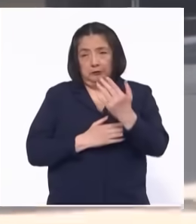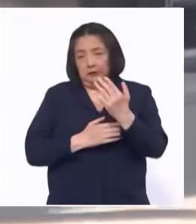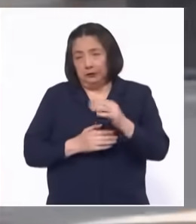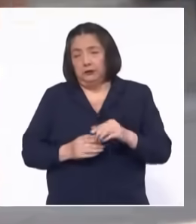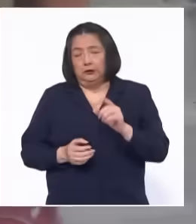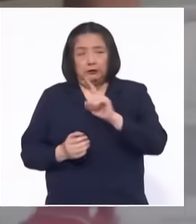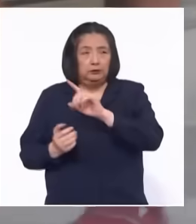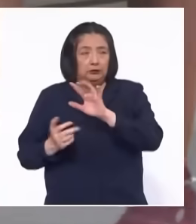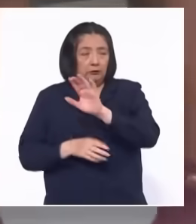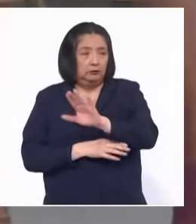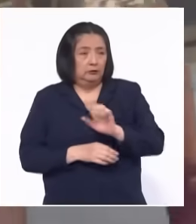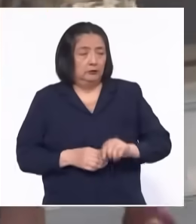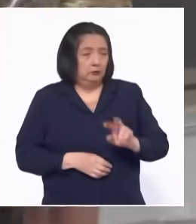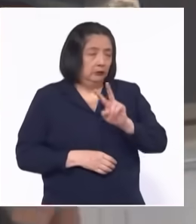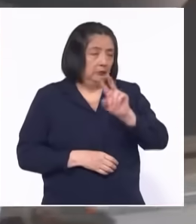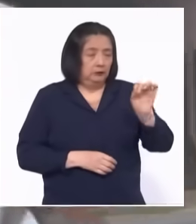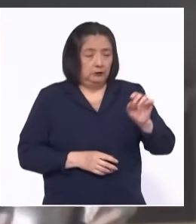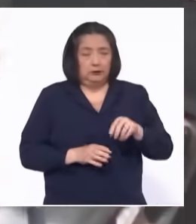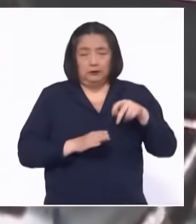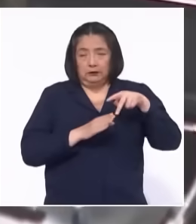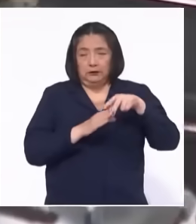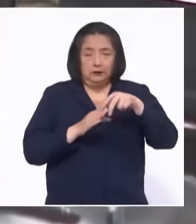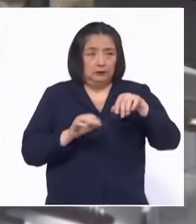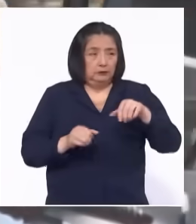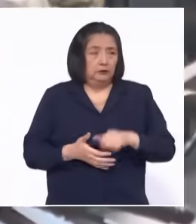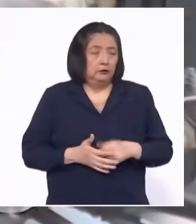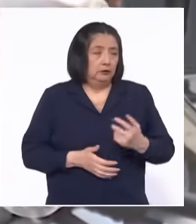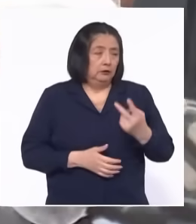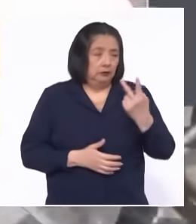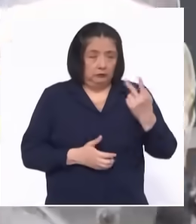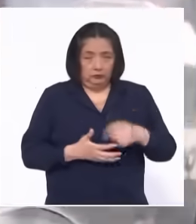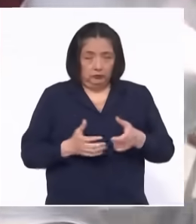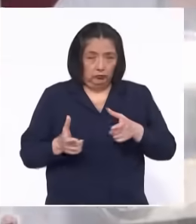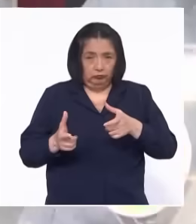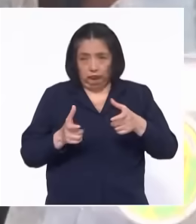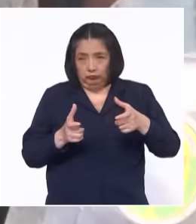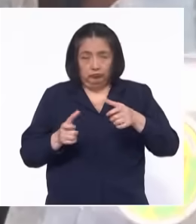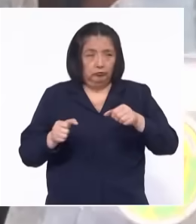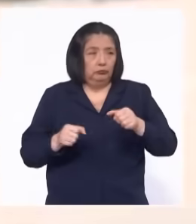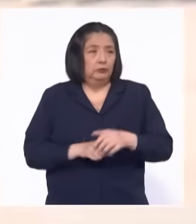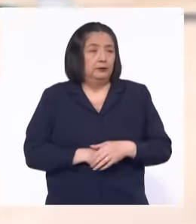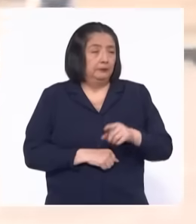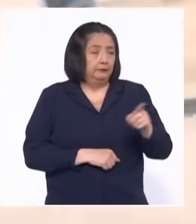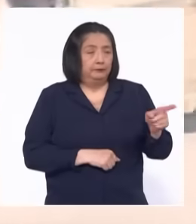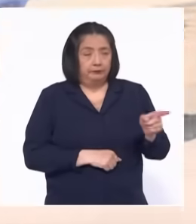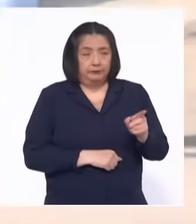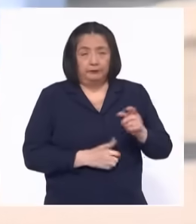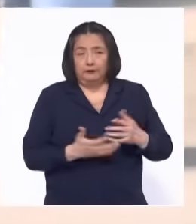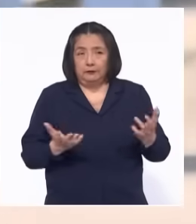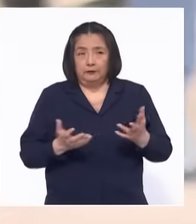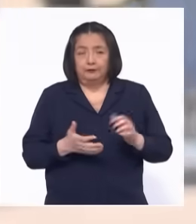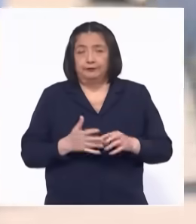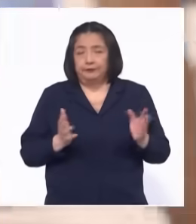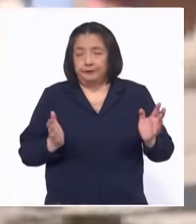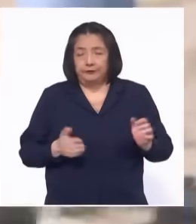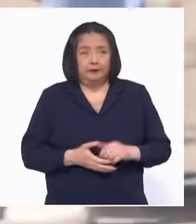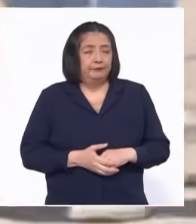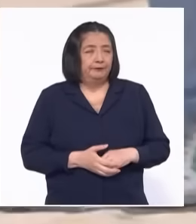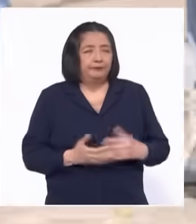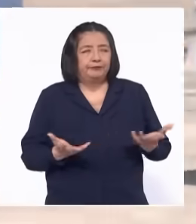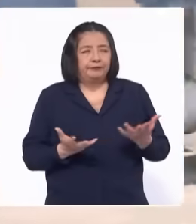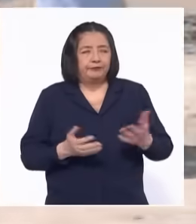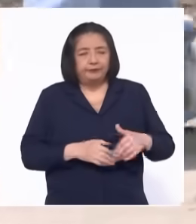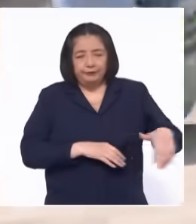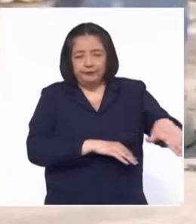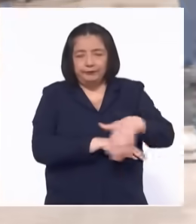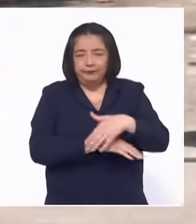colocado 20 caballos y dos CASPIR, que son los vehículos para controlar manifestaciones, y esto está distribuido a lo largo del